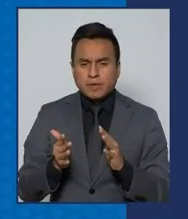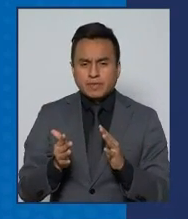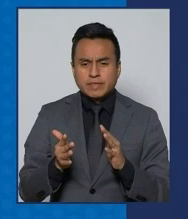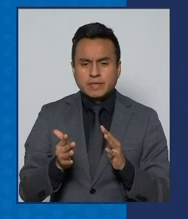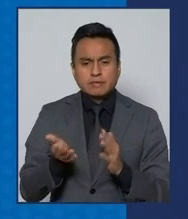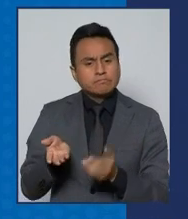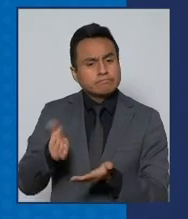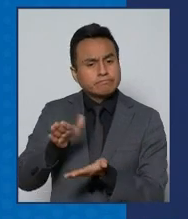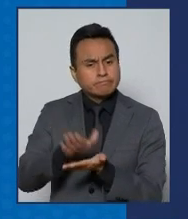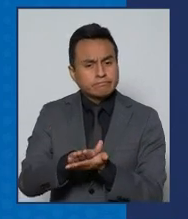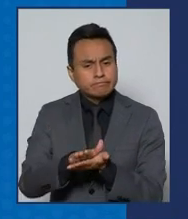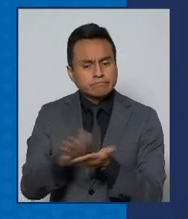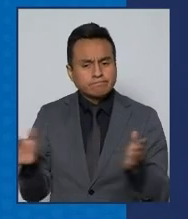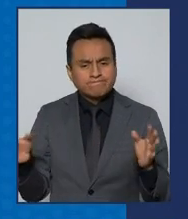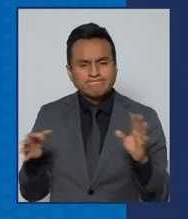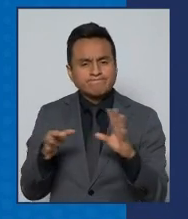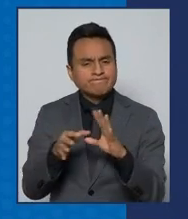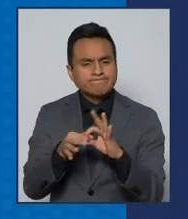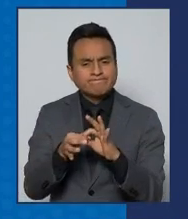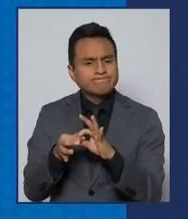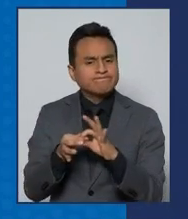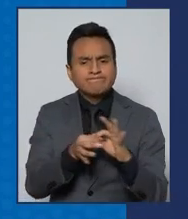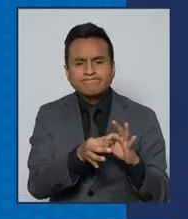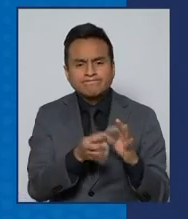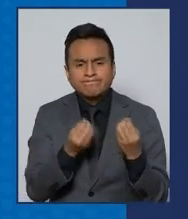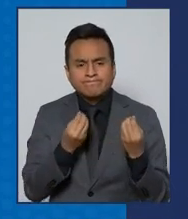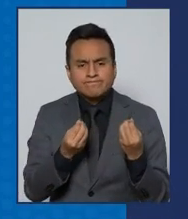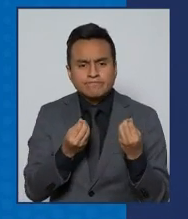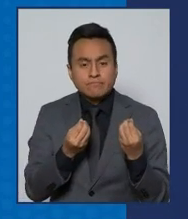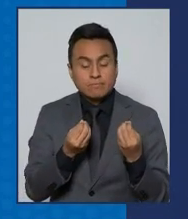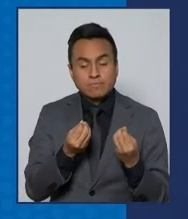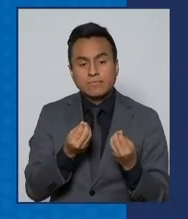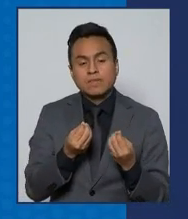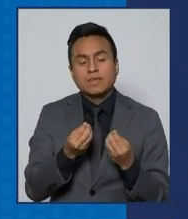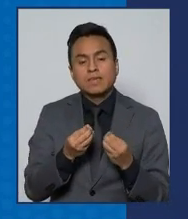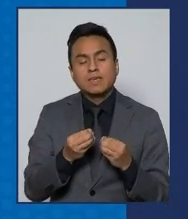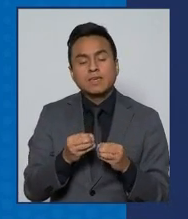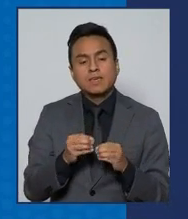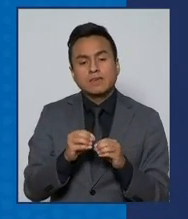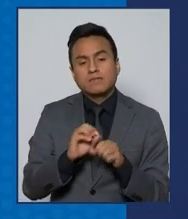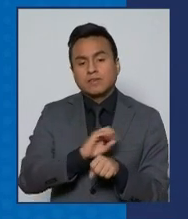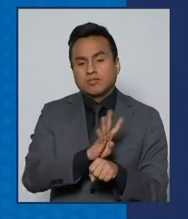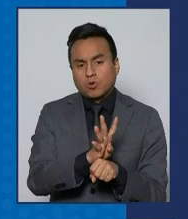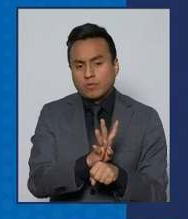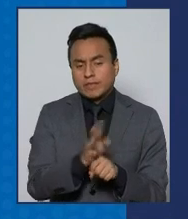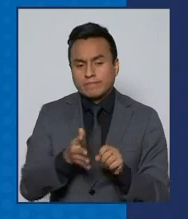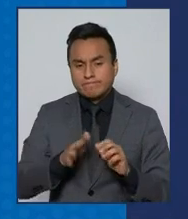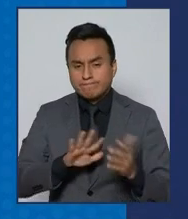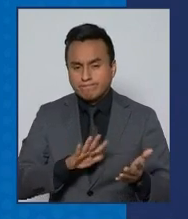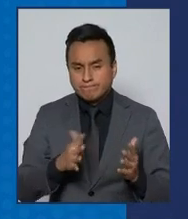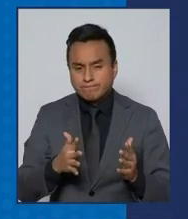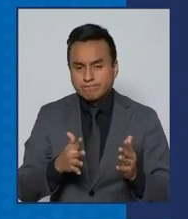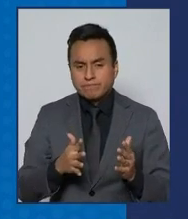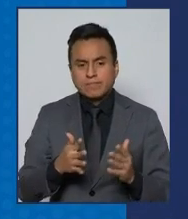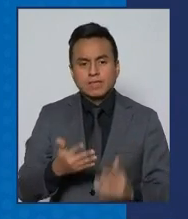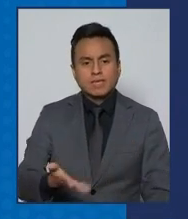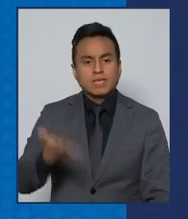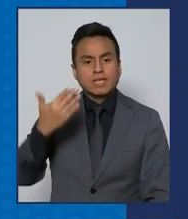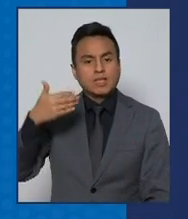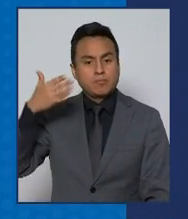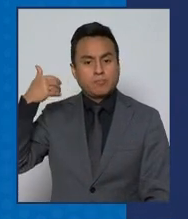su fallecimiento podría estar vinculado a una infección por COVID. En el